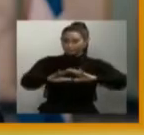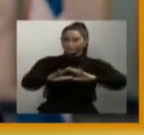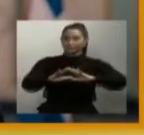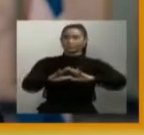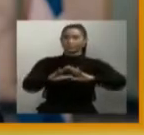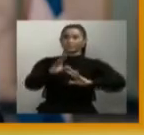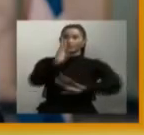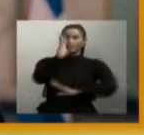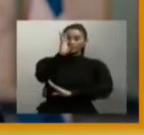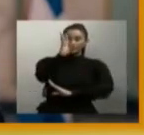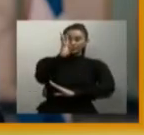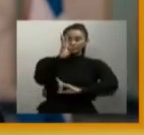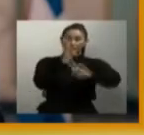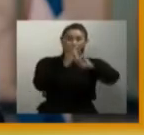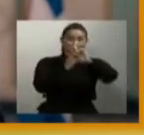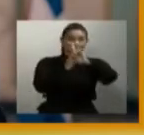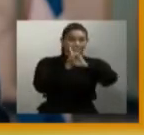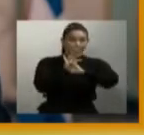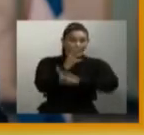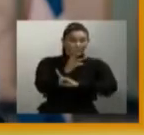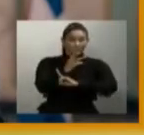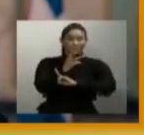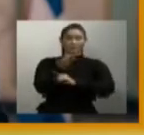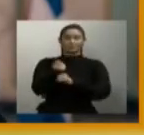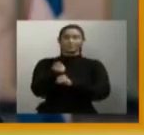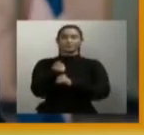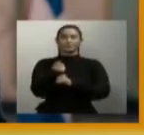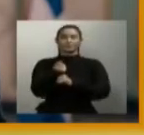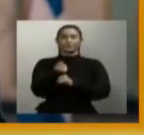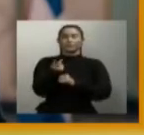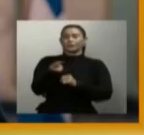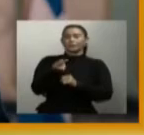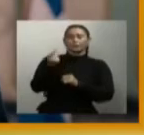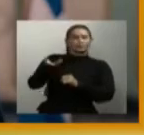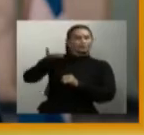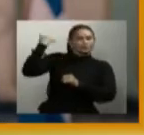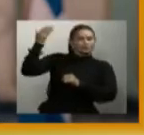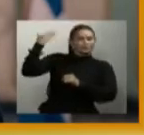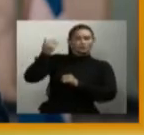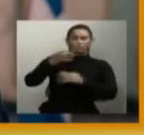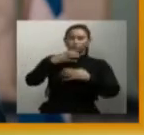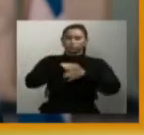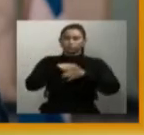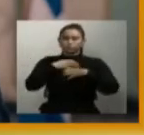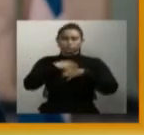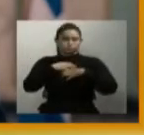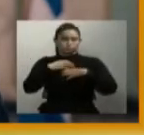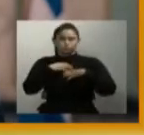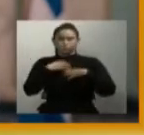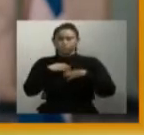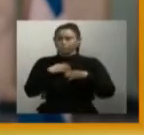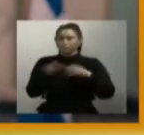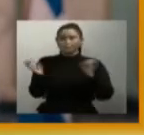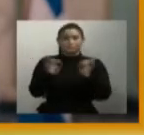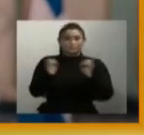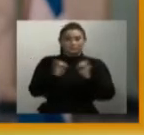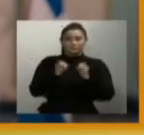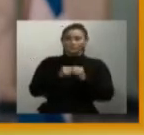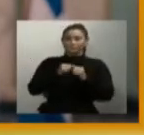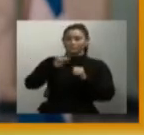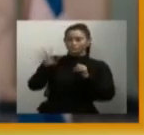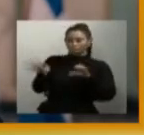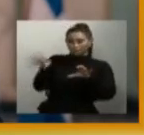rechazo hemos visto planteamientos desde legisladores donde